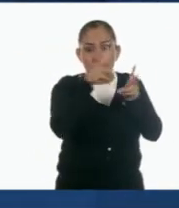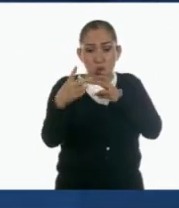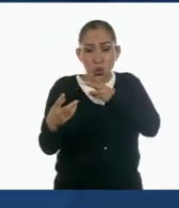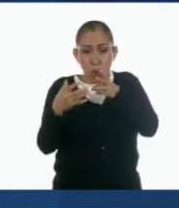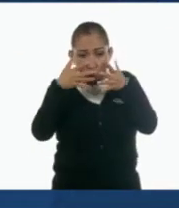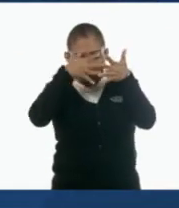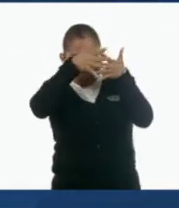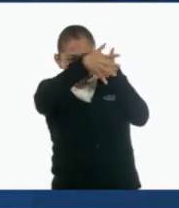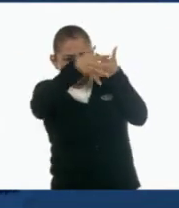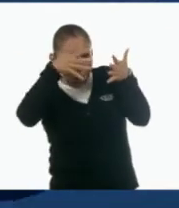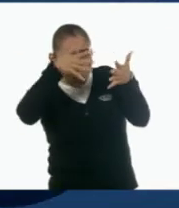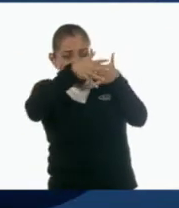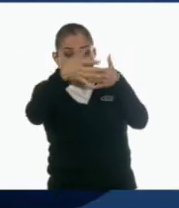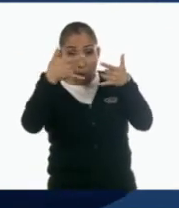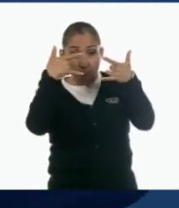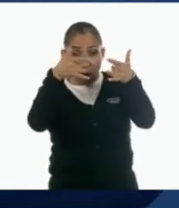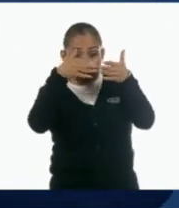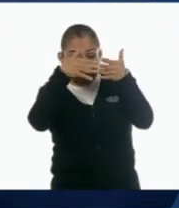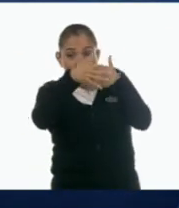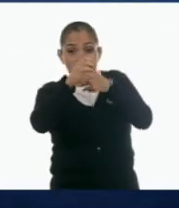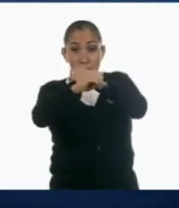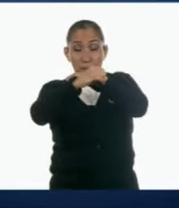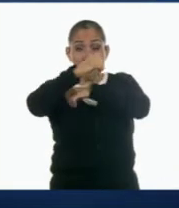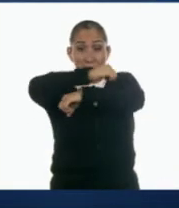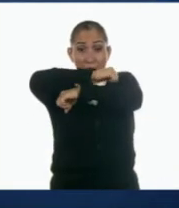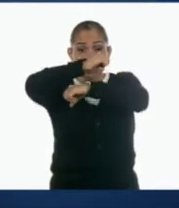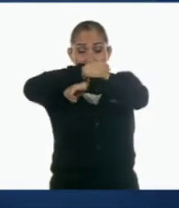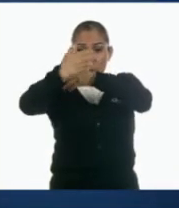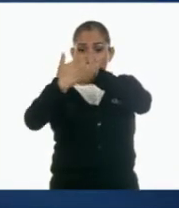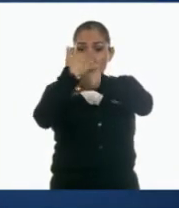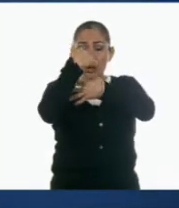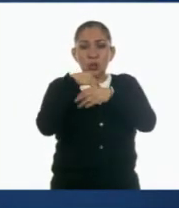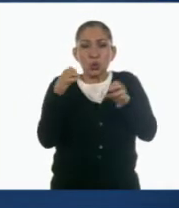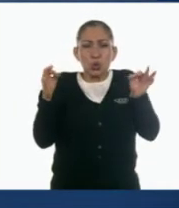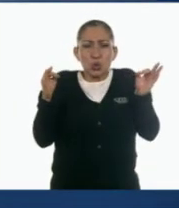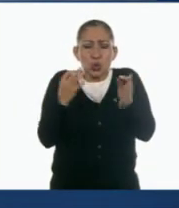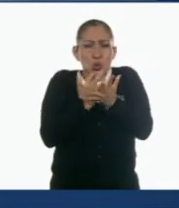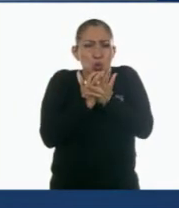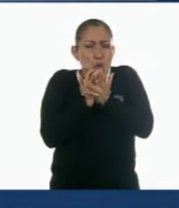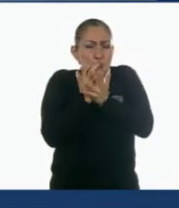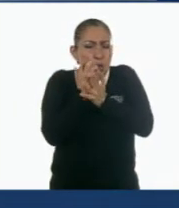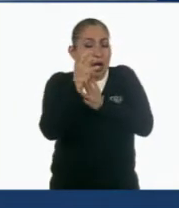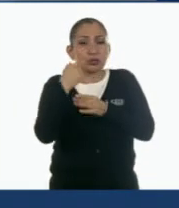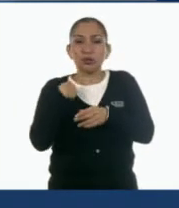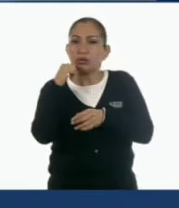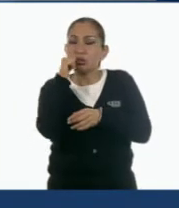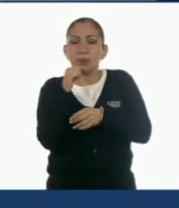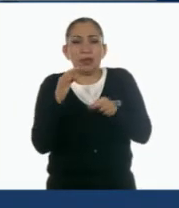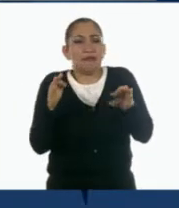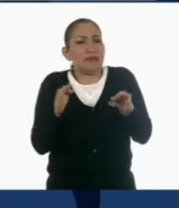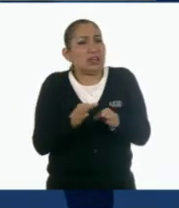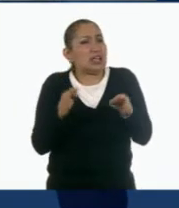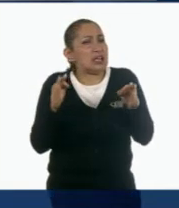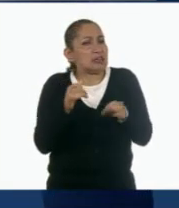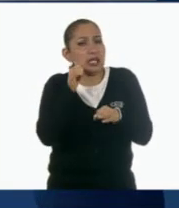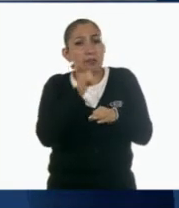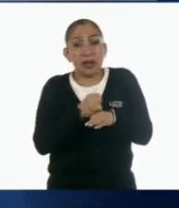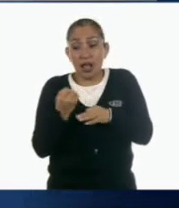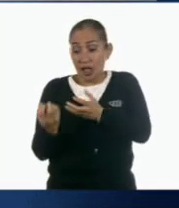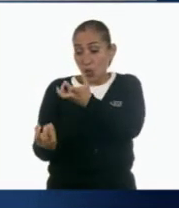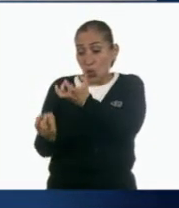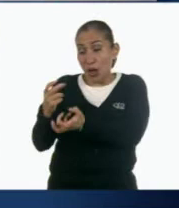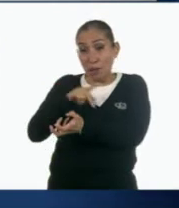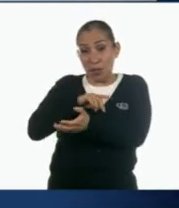por las hendiduras de las puertas y las ventanas calando los huesos. Yo siempre tenía frío. Ni la chimenea